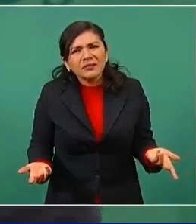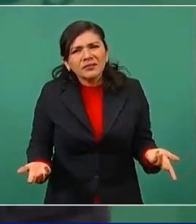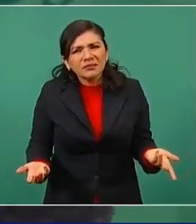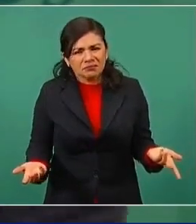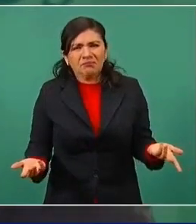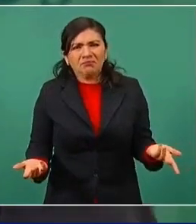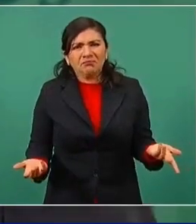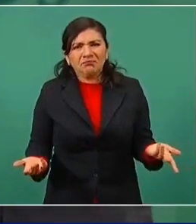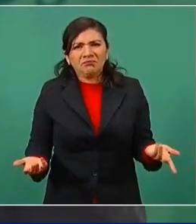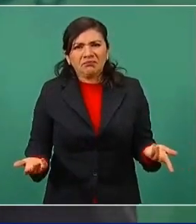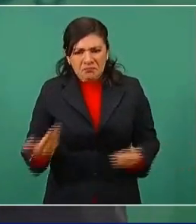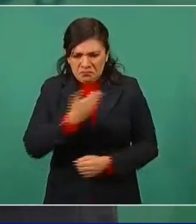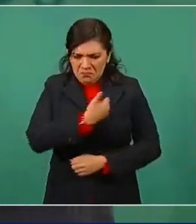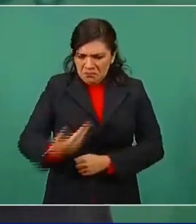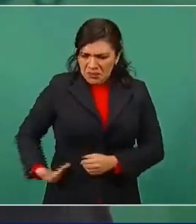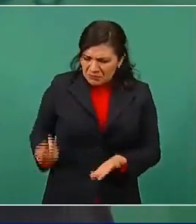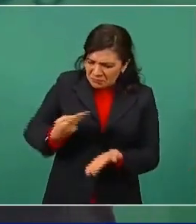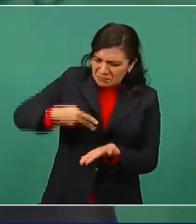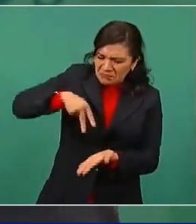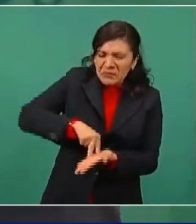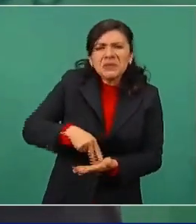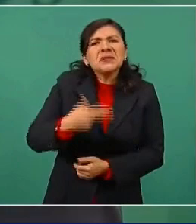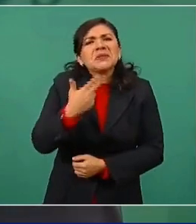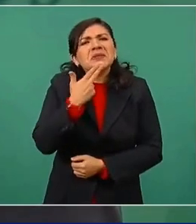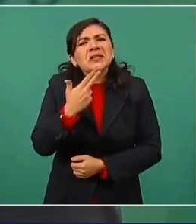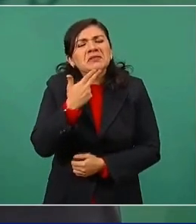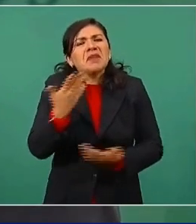¿Para qué es el Ejecutivo?